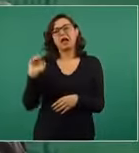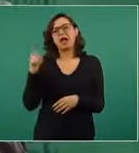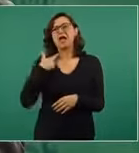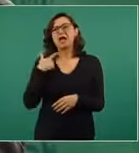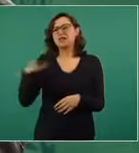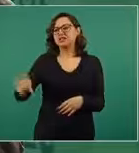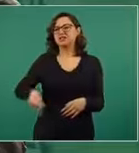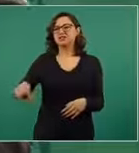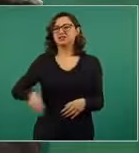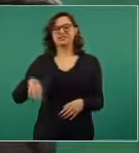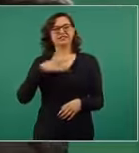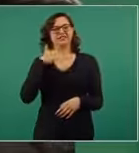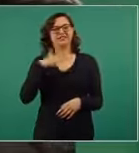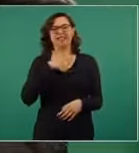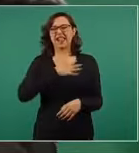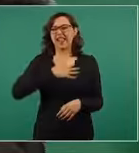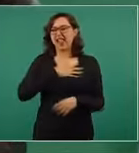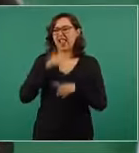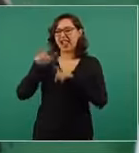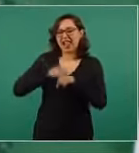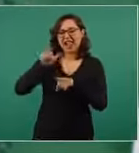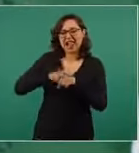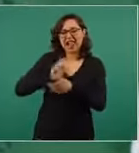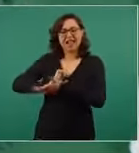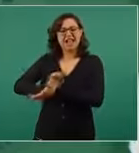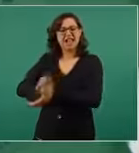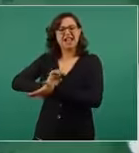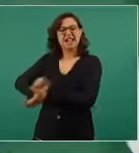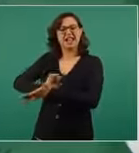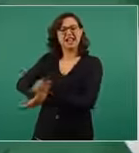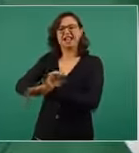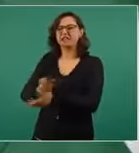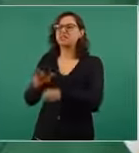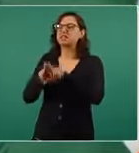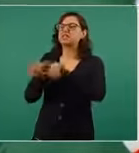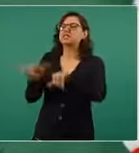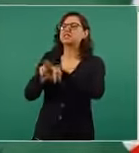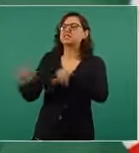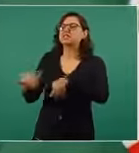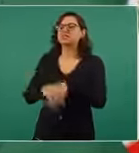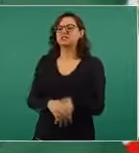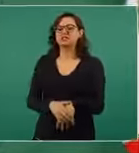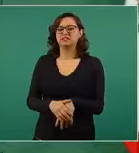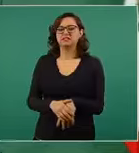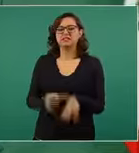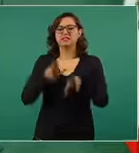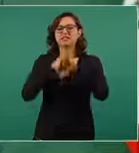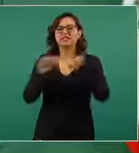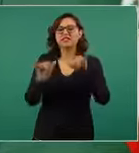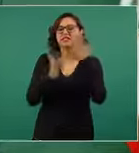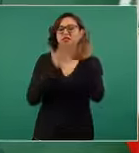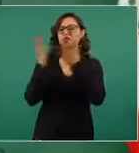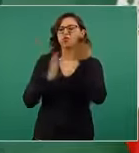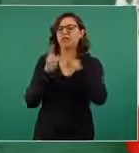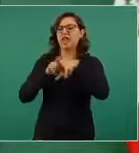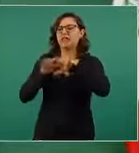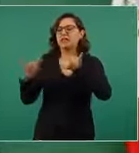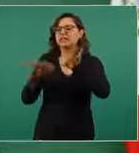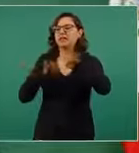forma discriminatoria fue acuñar esa frase de ninis, que ni estudian ni trabajan.